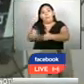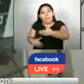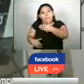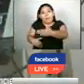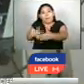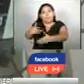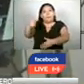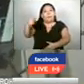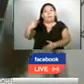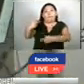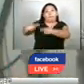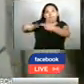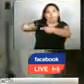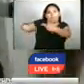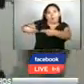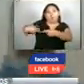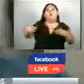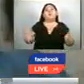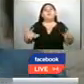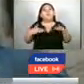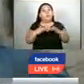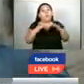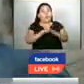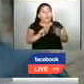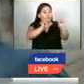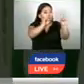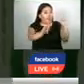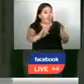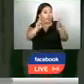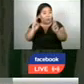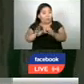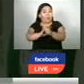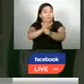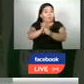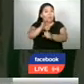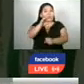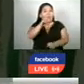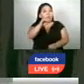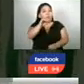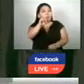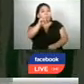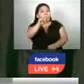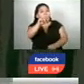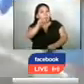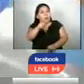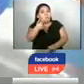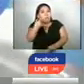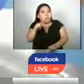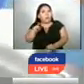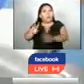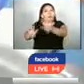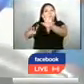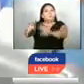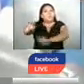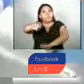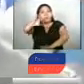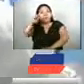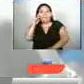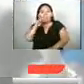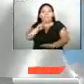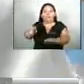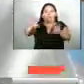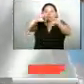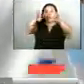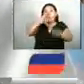genómica. Aunque la gran mayoría de los casos continúan siendo Delta, representa aproximadamente el 96% de los casos en